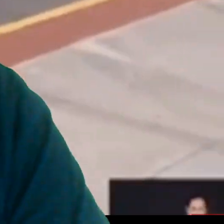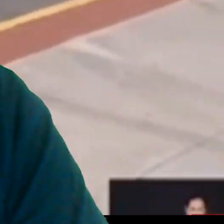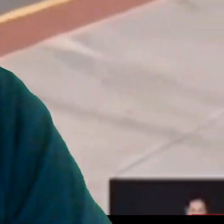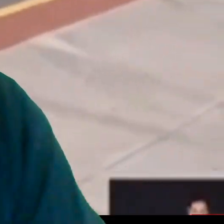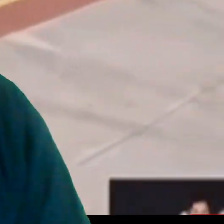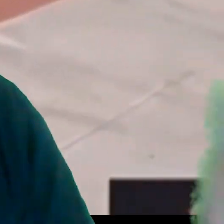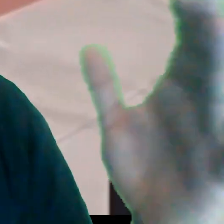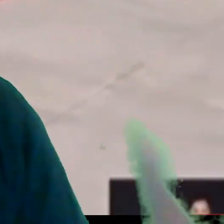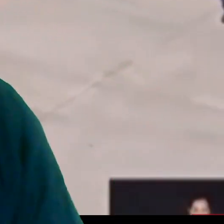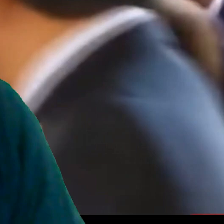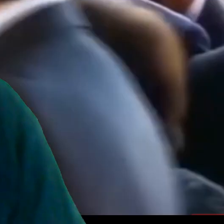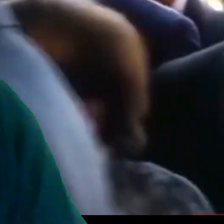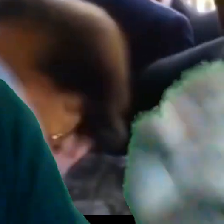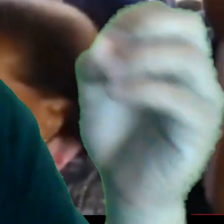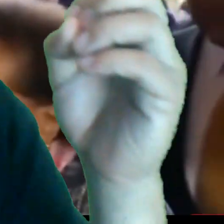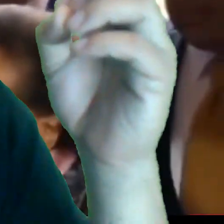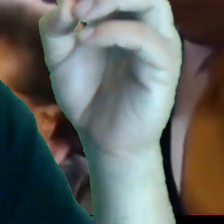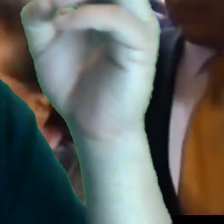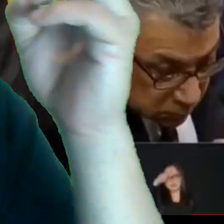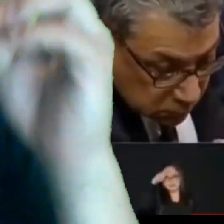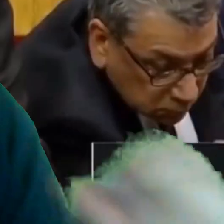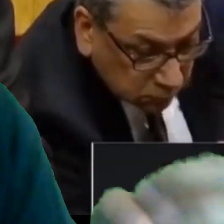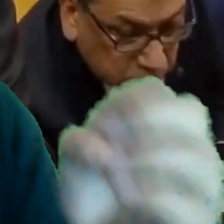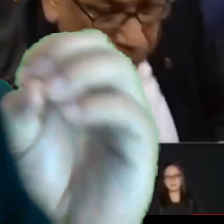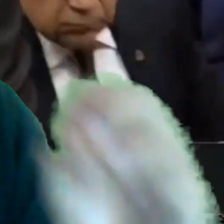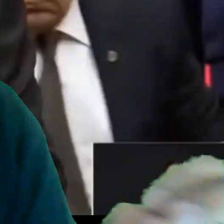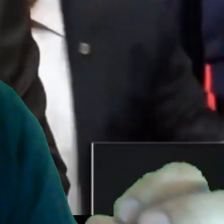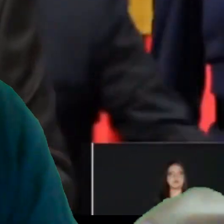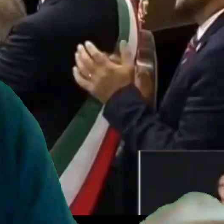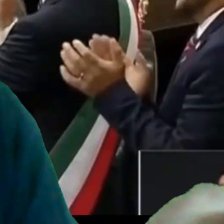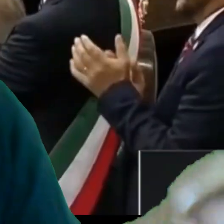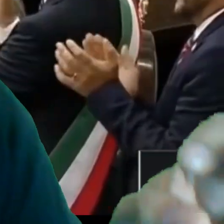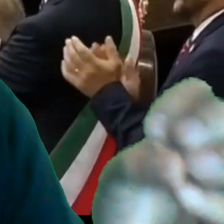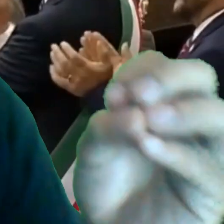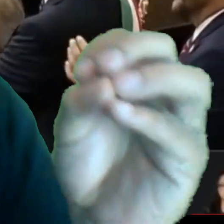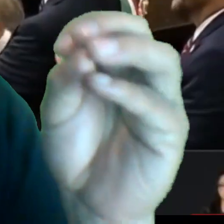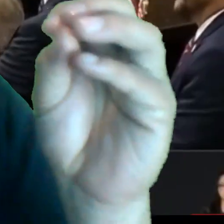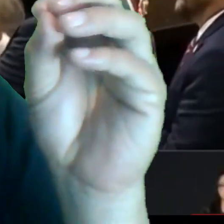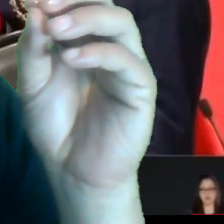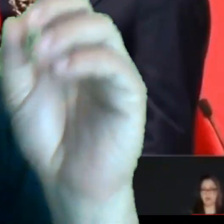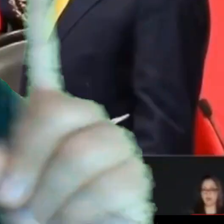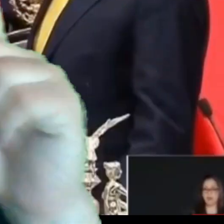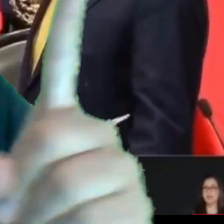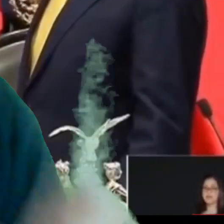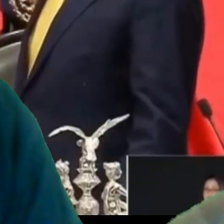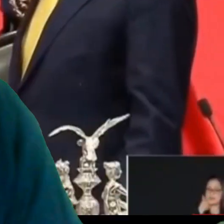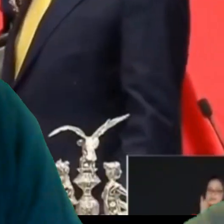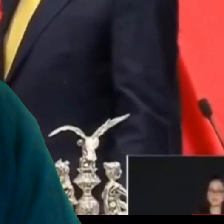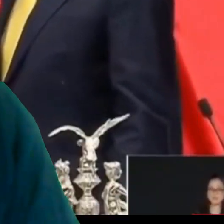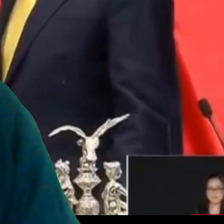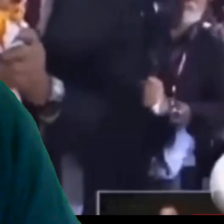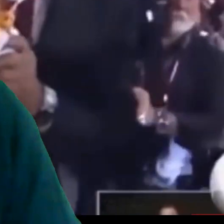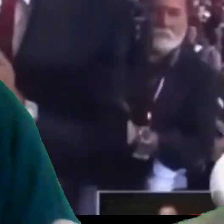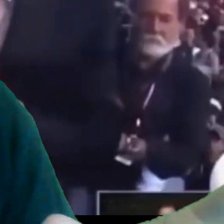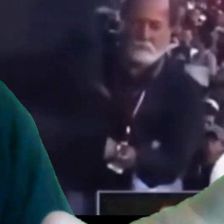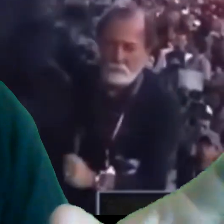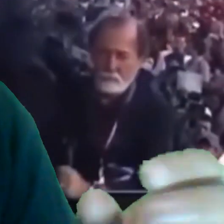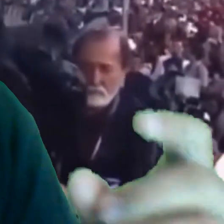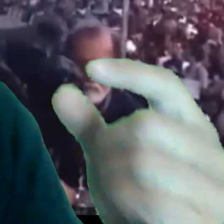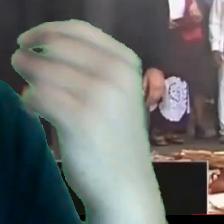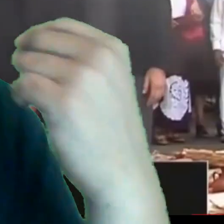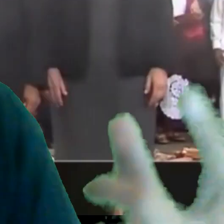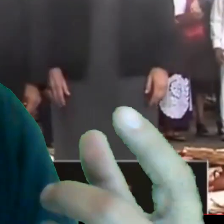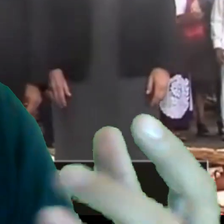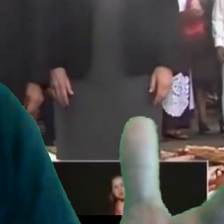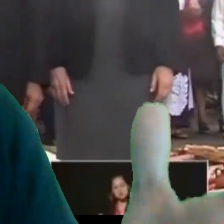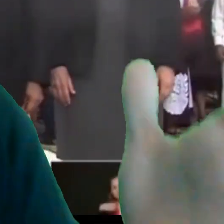Y si no, vean una mañanera. O sea, no vean el resumen de ningún canal. Vean una mañanera